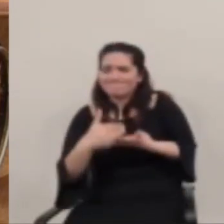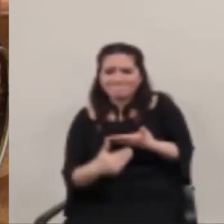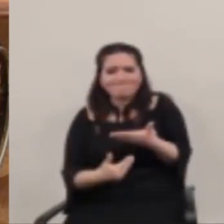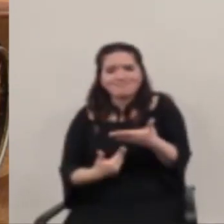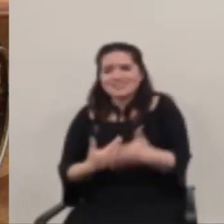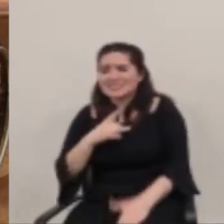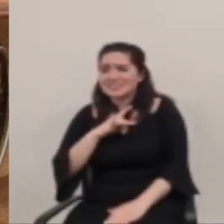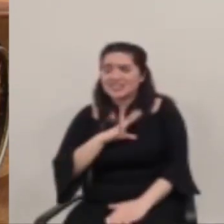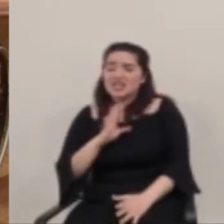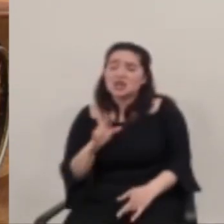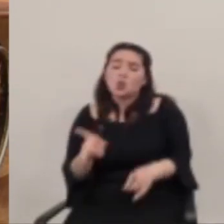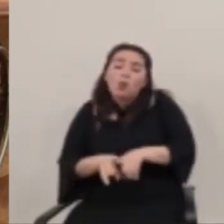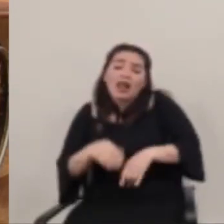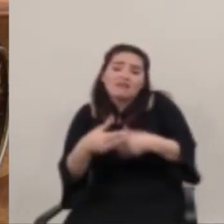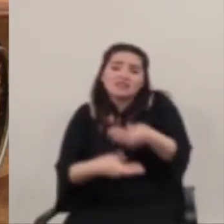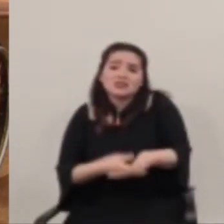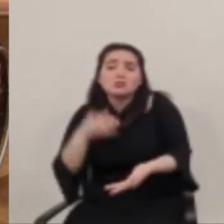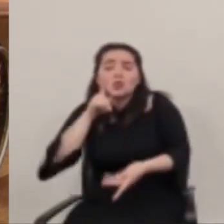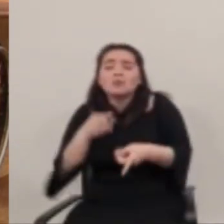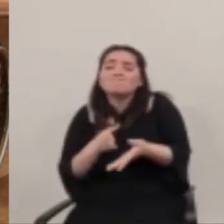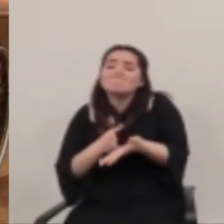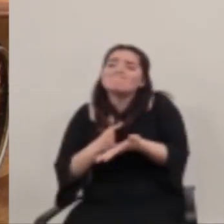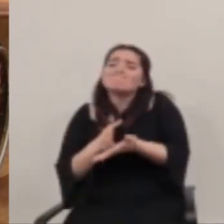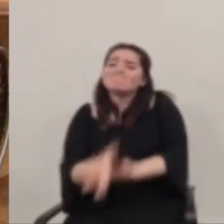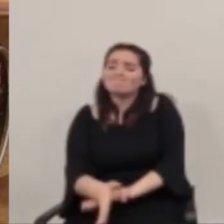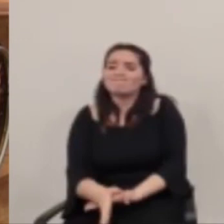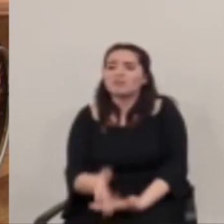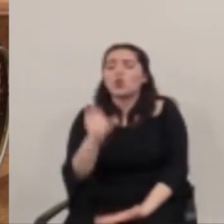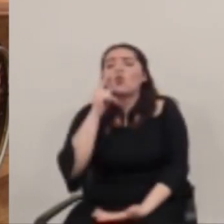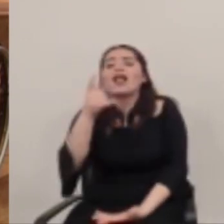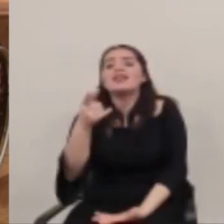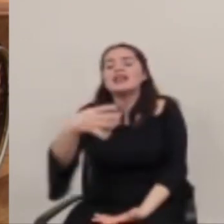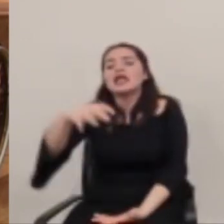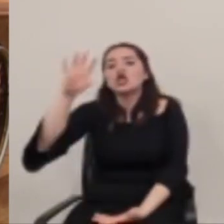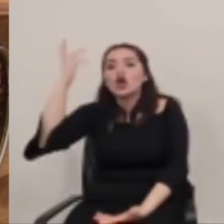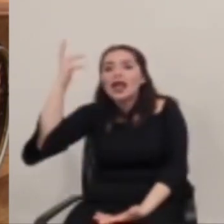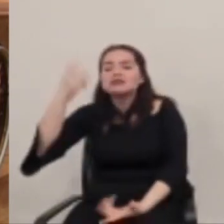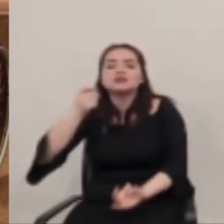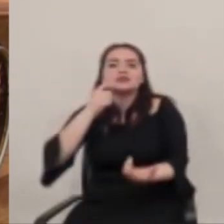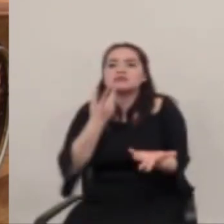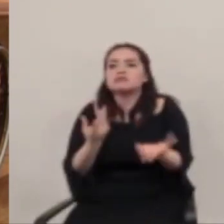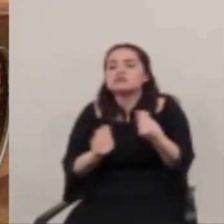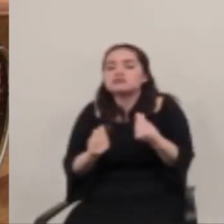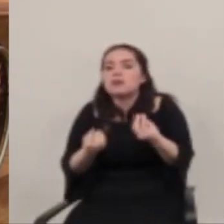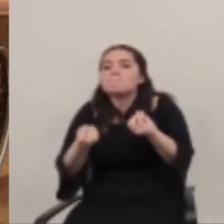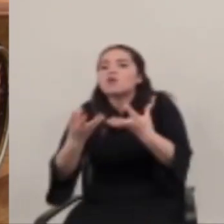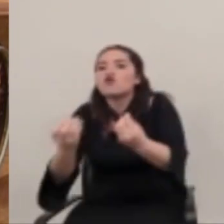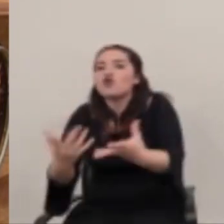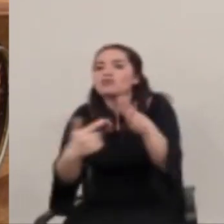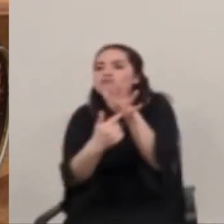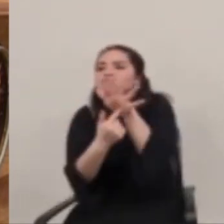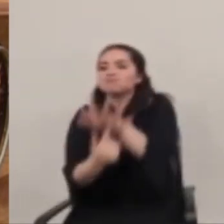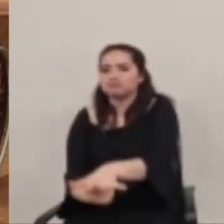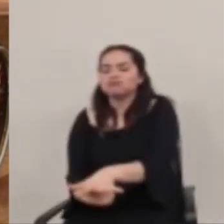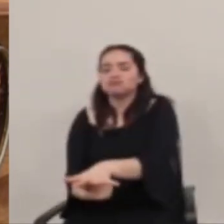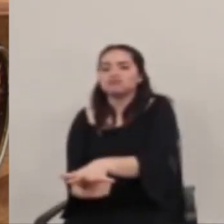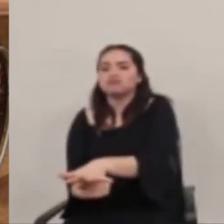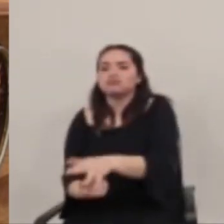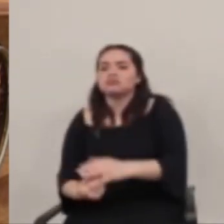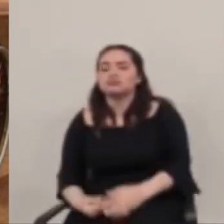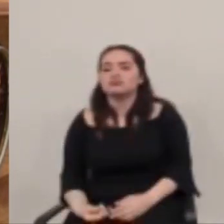de los avances, ¿qué crees tú? ¿Es el miedo, es la ignorancia, el no conocerse? ¿Qué es lo que provoca la discriminación? Sobre todo